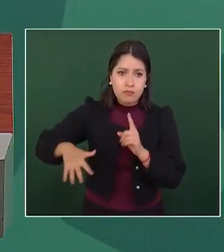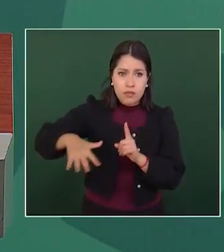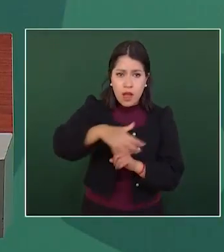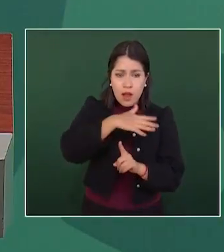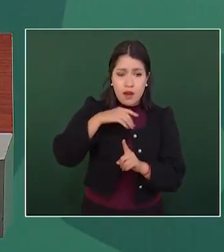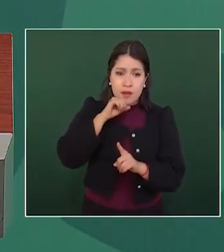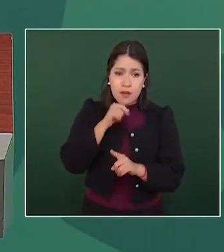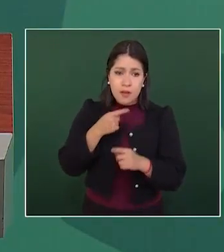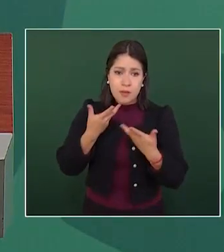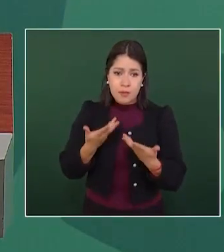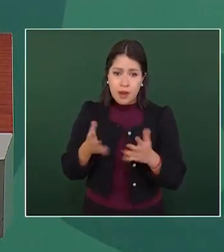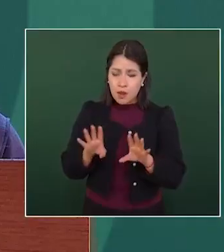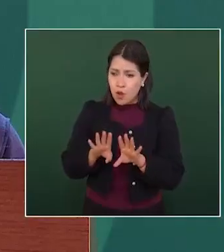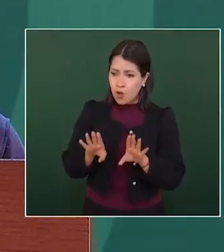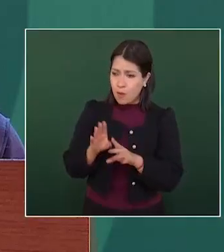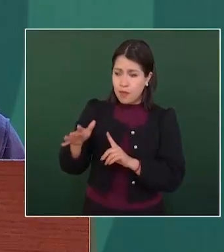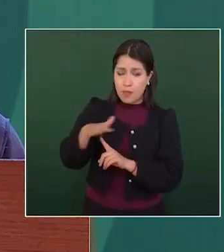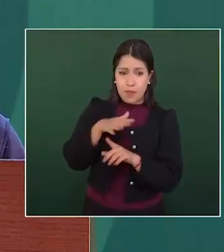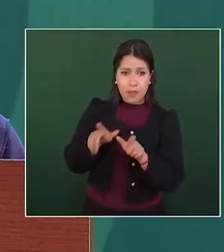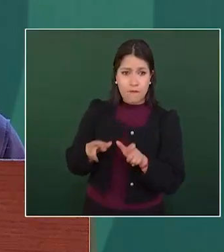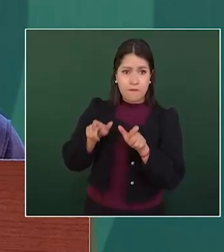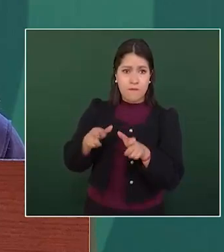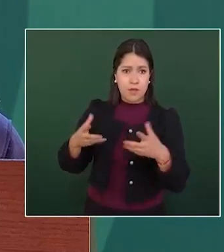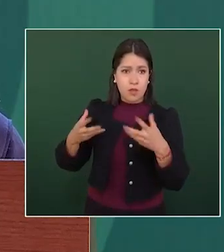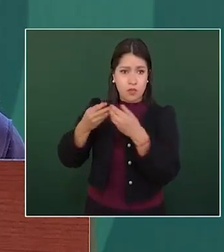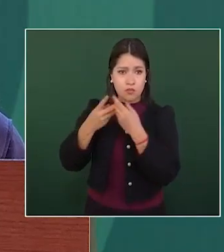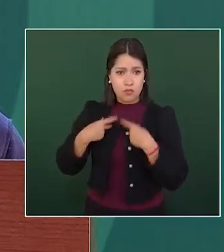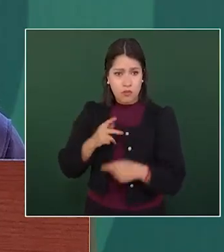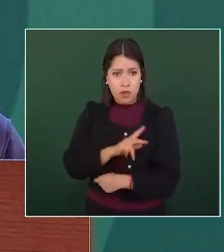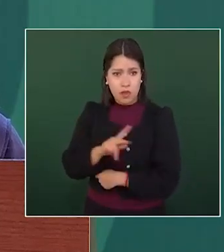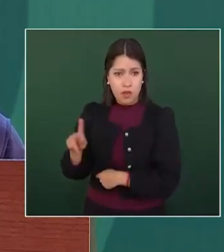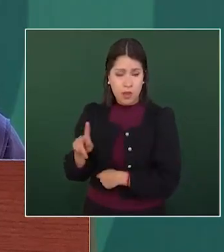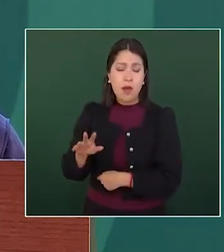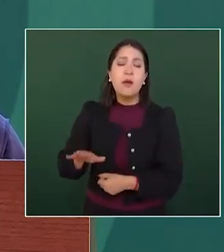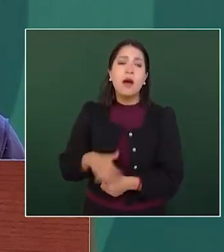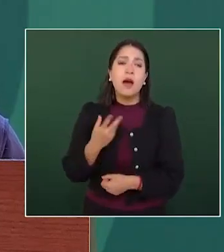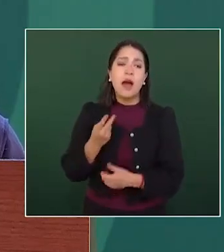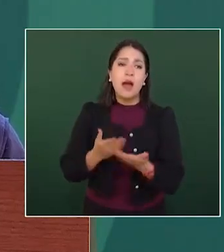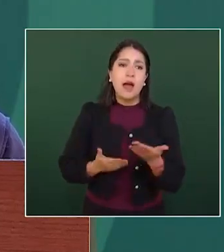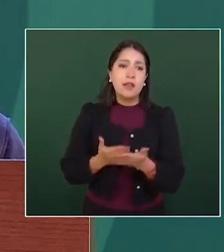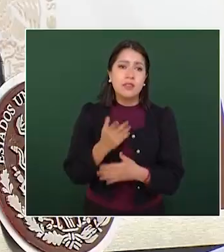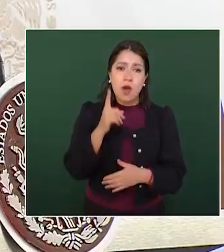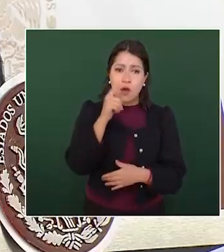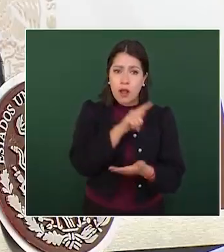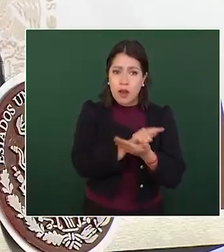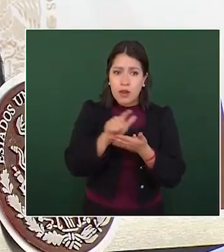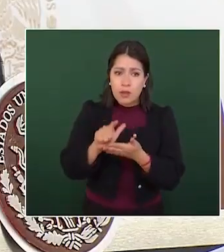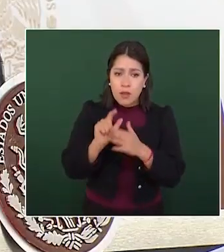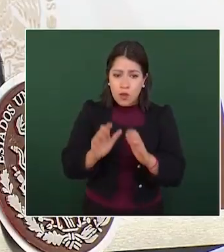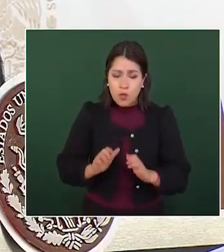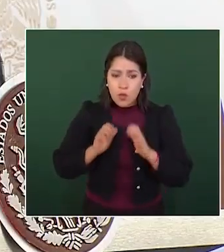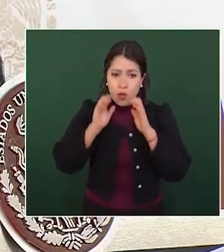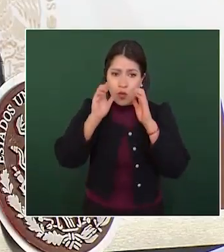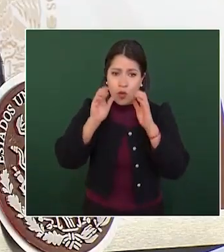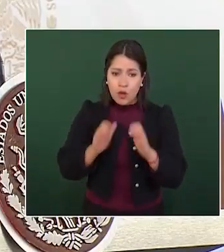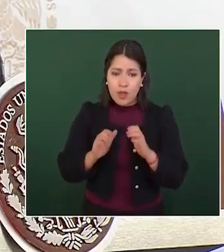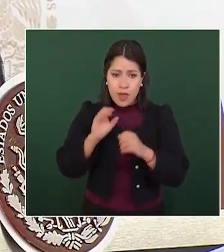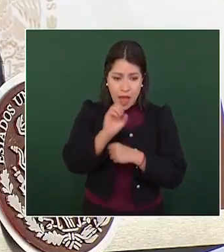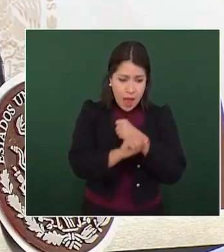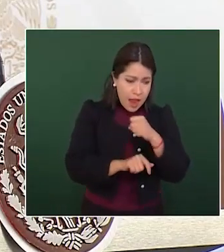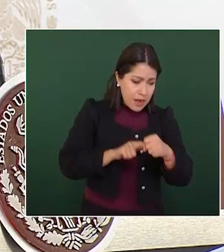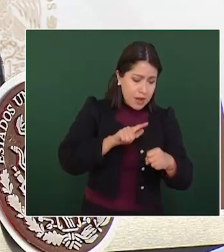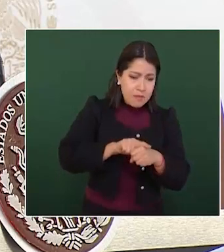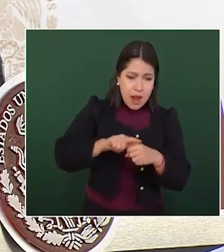de la gente. Con estos espacios se asegura la disponibilidad de agua limpia, se cuida la flora, la fauna,